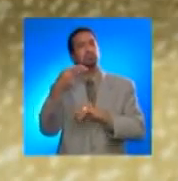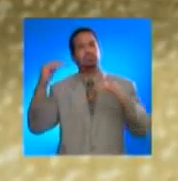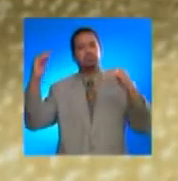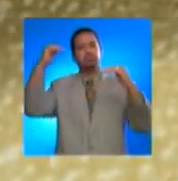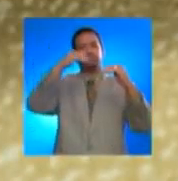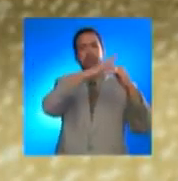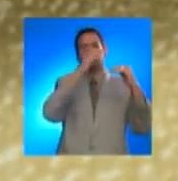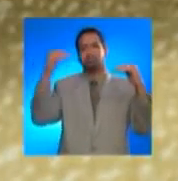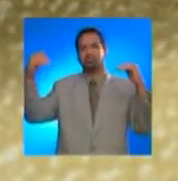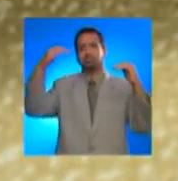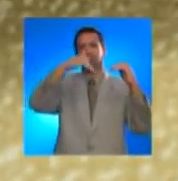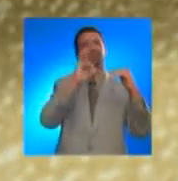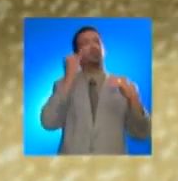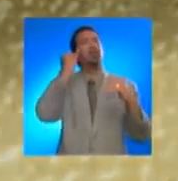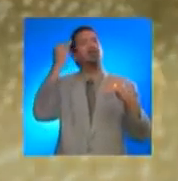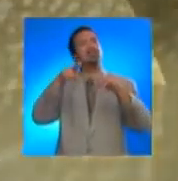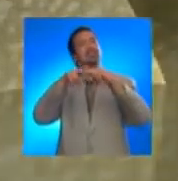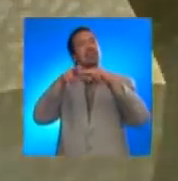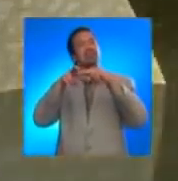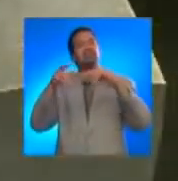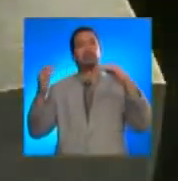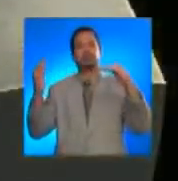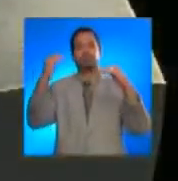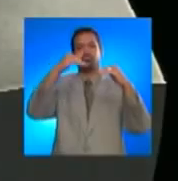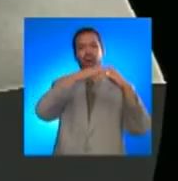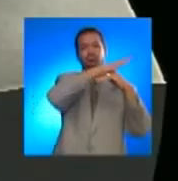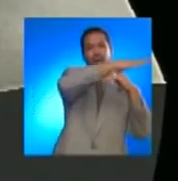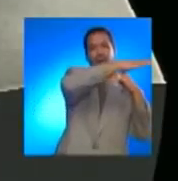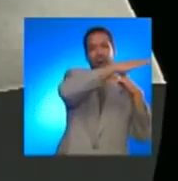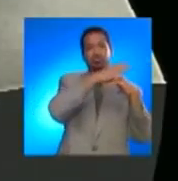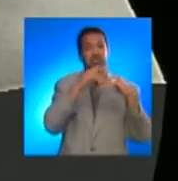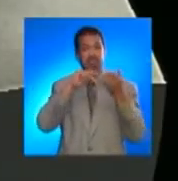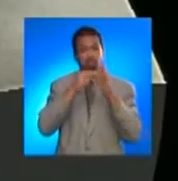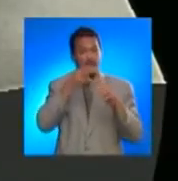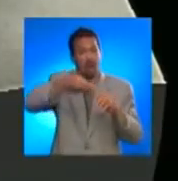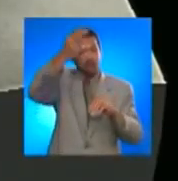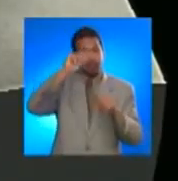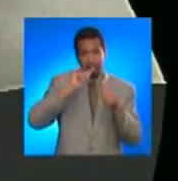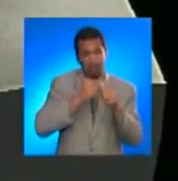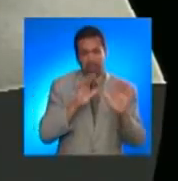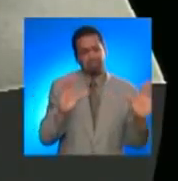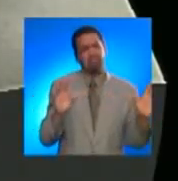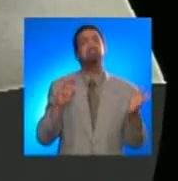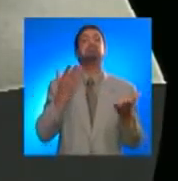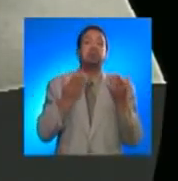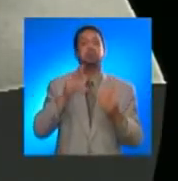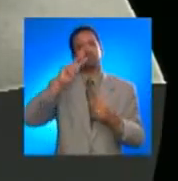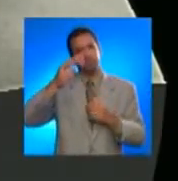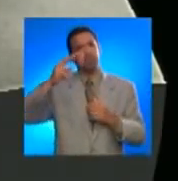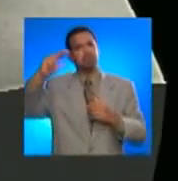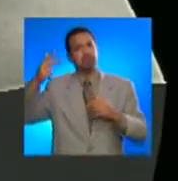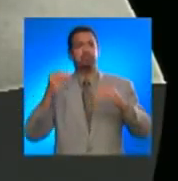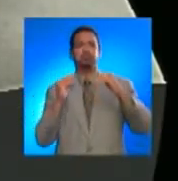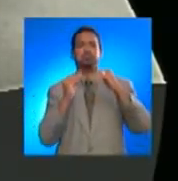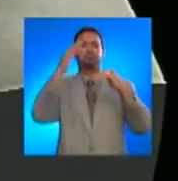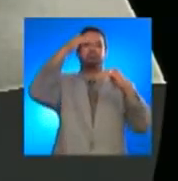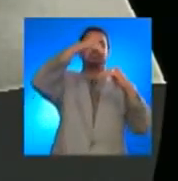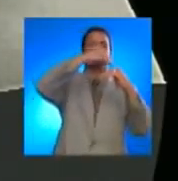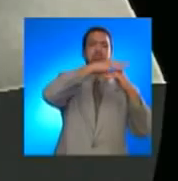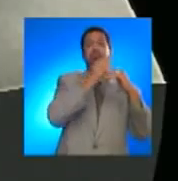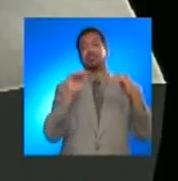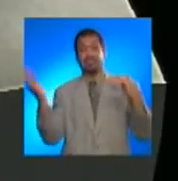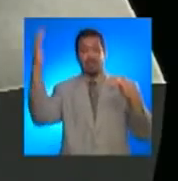distancia entre ola y ola de muchas millas, hace que un tsunami pase por desapercibido en aguas profundas. Al llegar cerca de la costa,